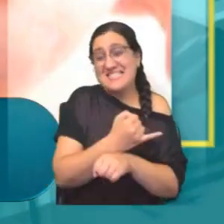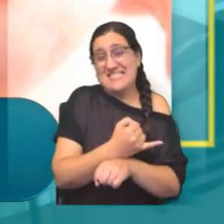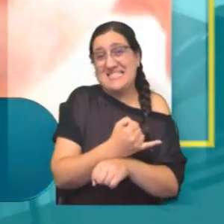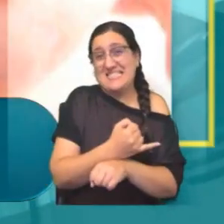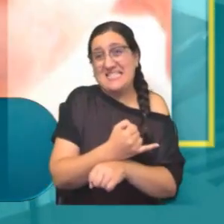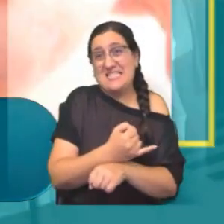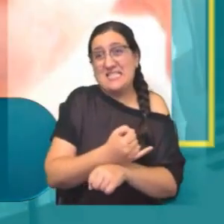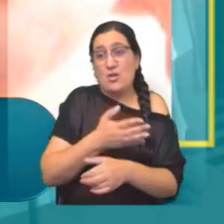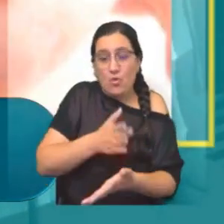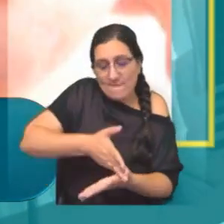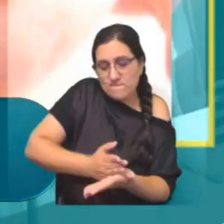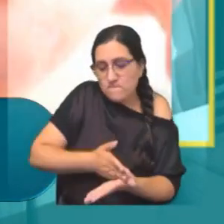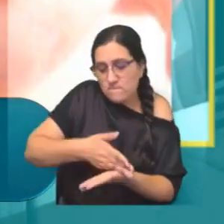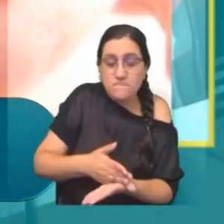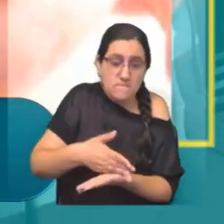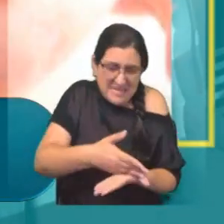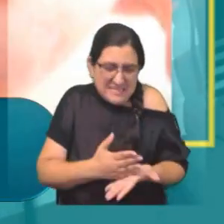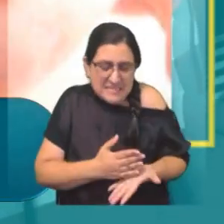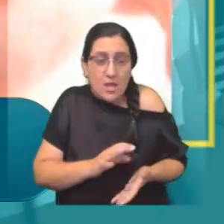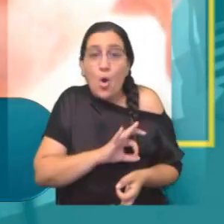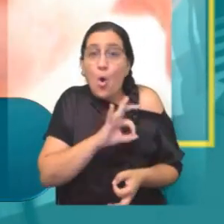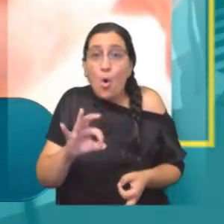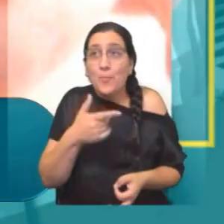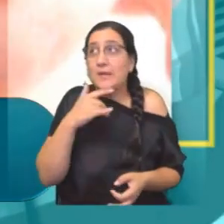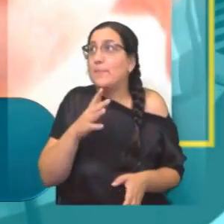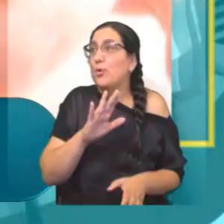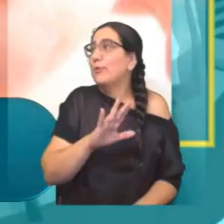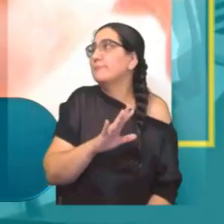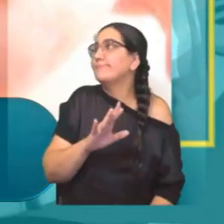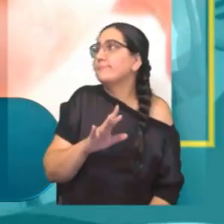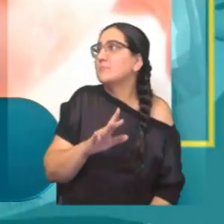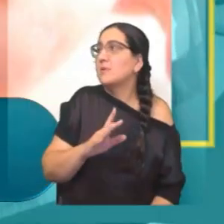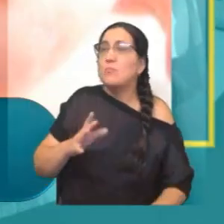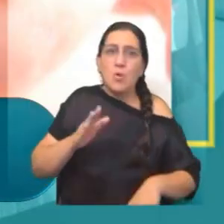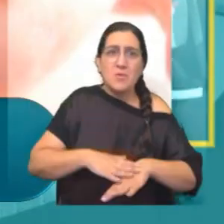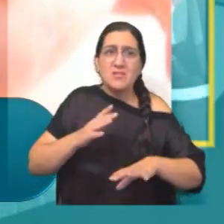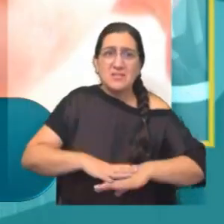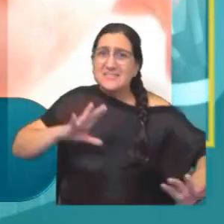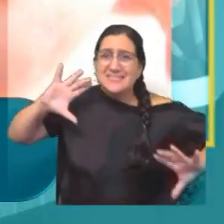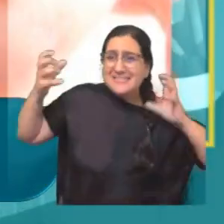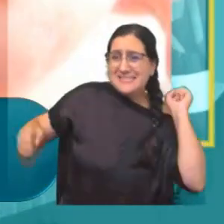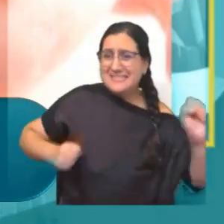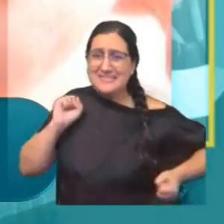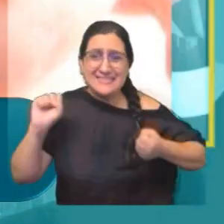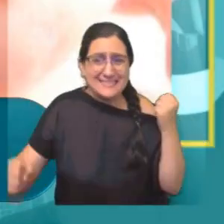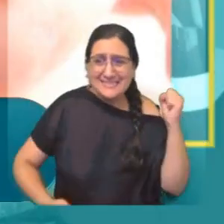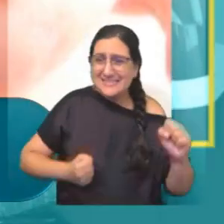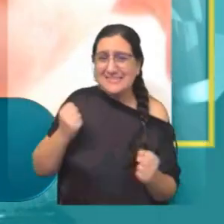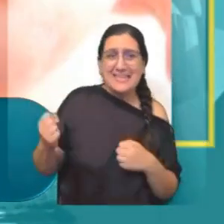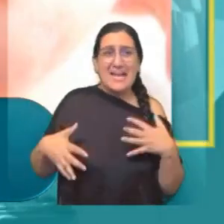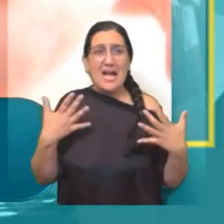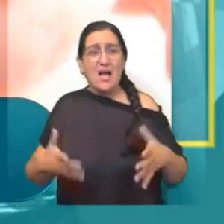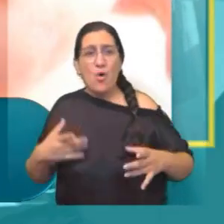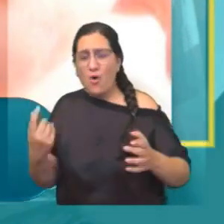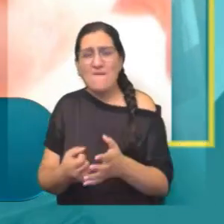tocado atender a personas de repente que en episodios de euforia, de justamente esto de descargarse, incluso ha golpeado